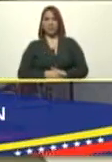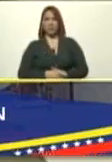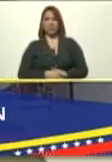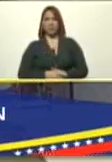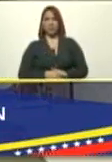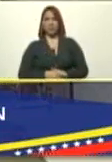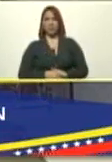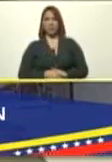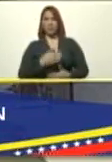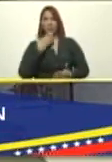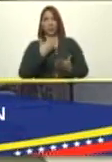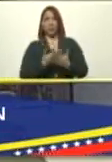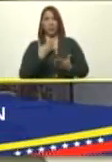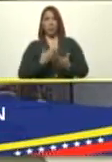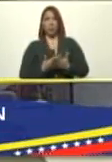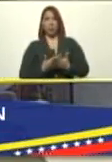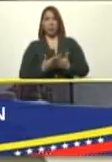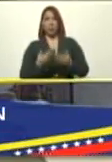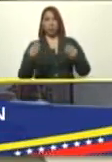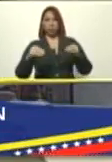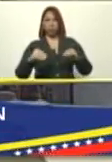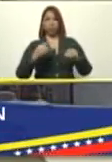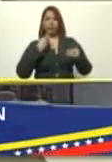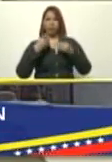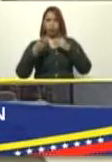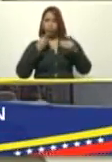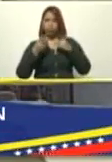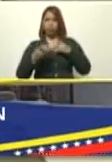la propuesta diplomática, dialogante